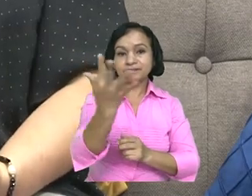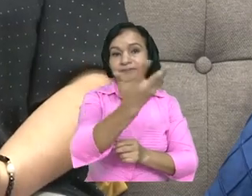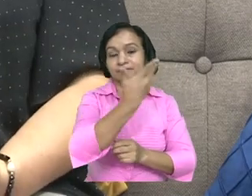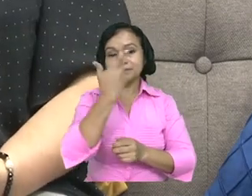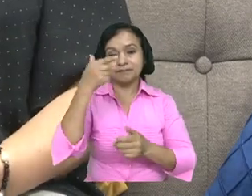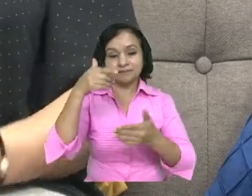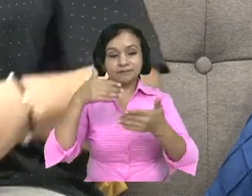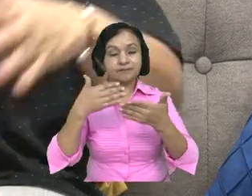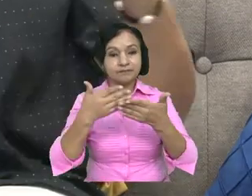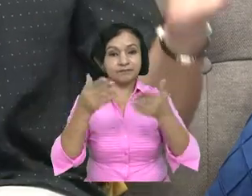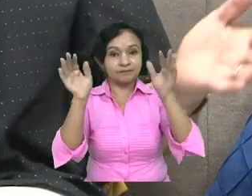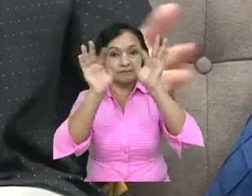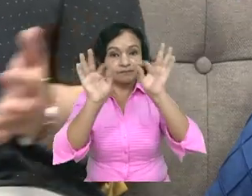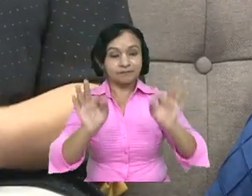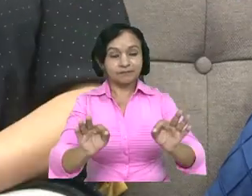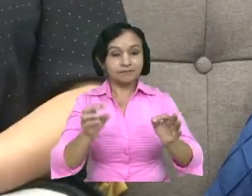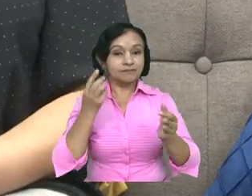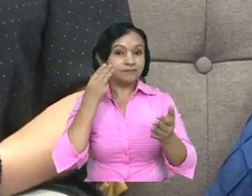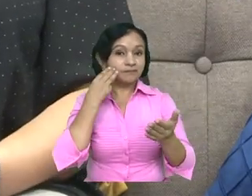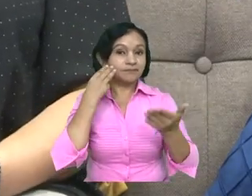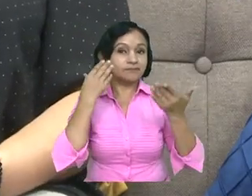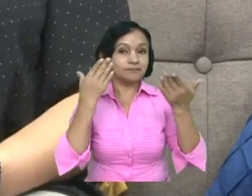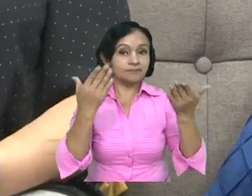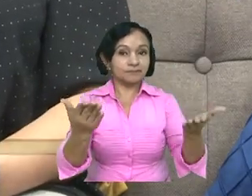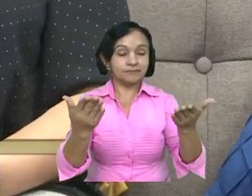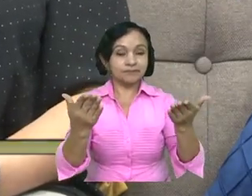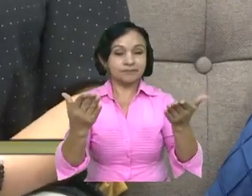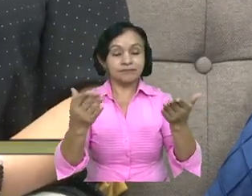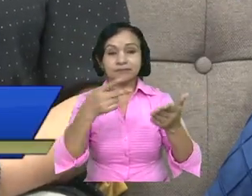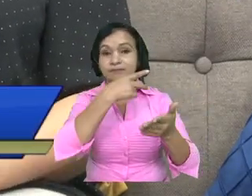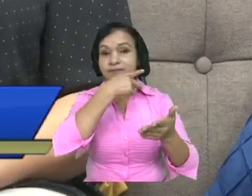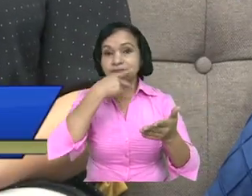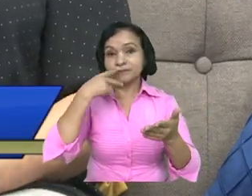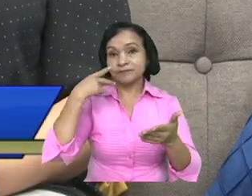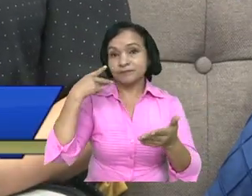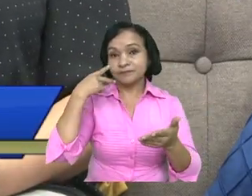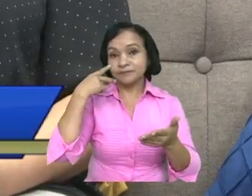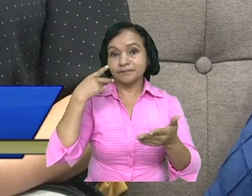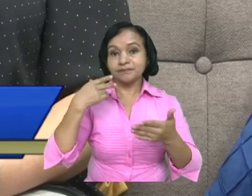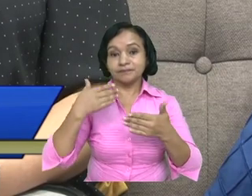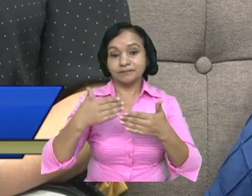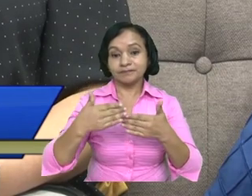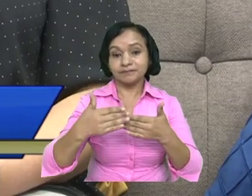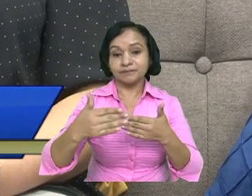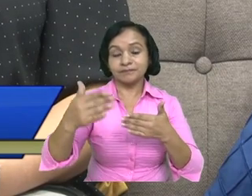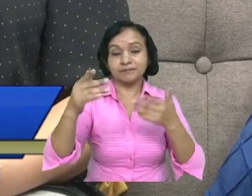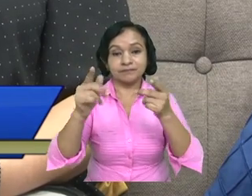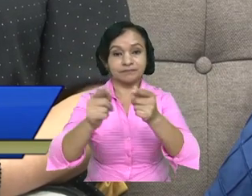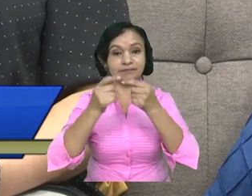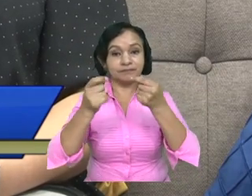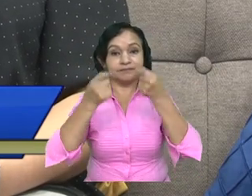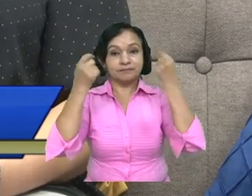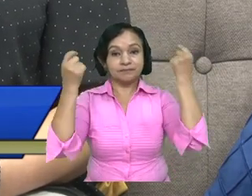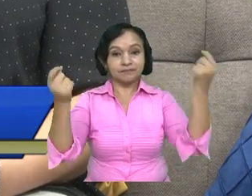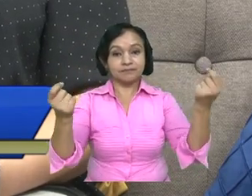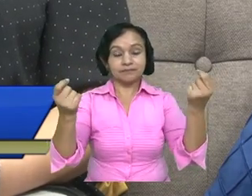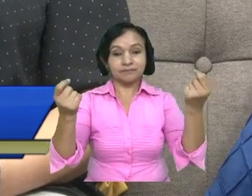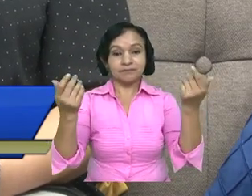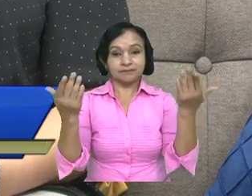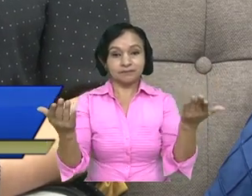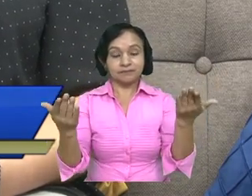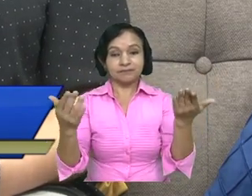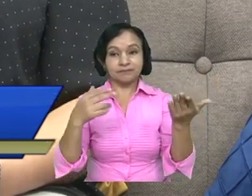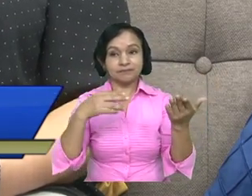Esta etapa, podríamos decir, mayo, junio, es muy importante para las familias. Estamos celebrando el Día de las Madres